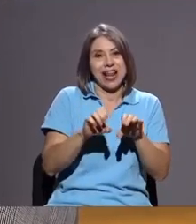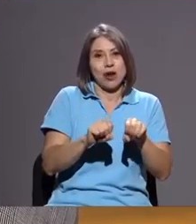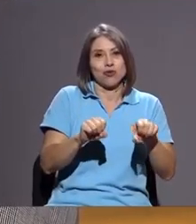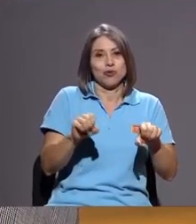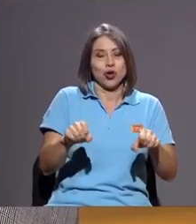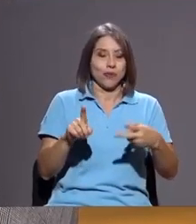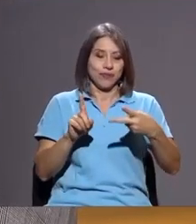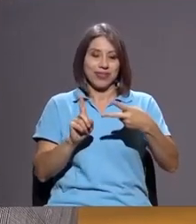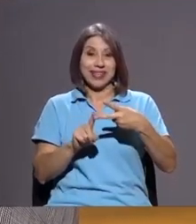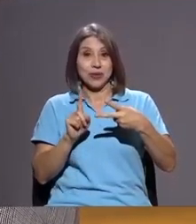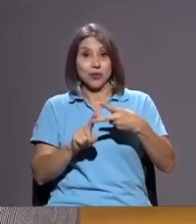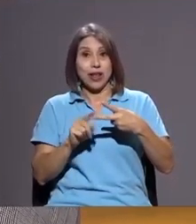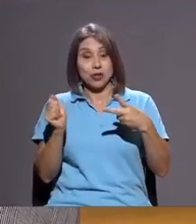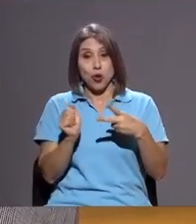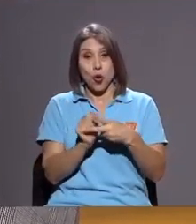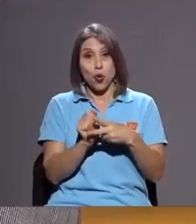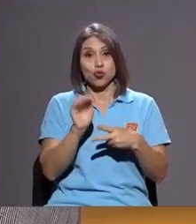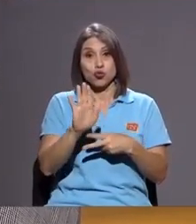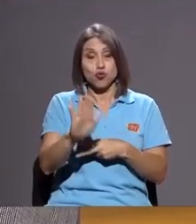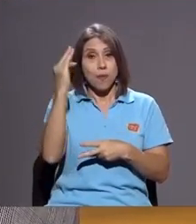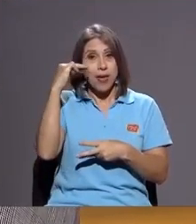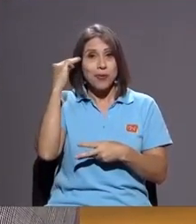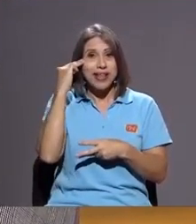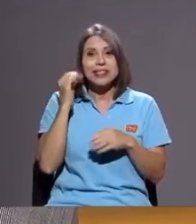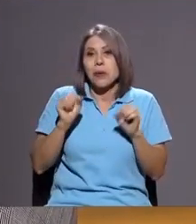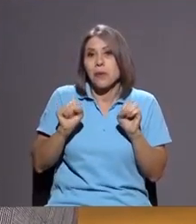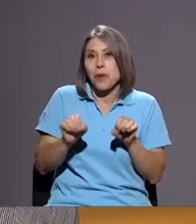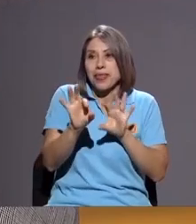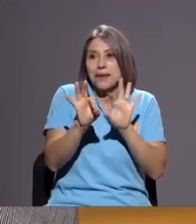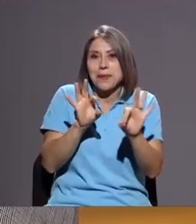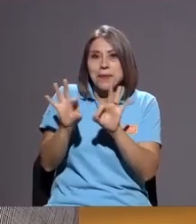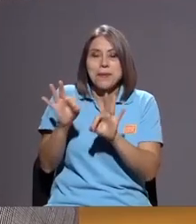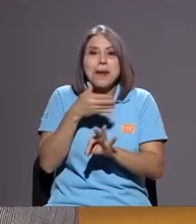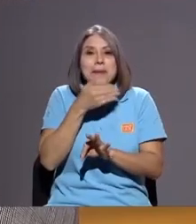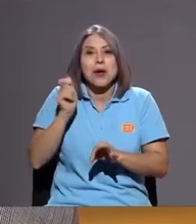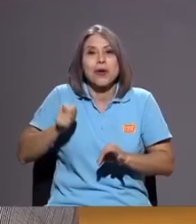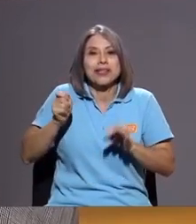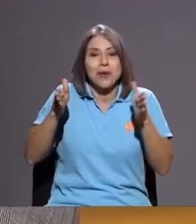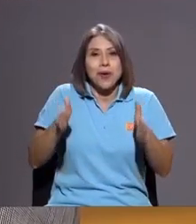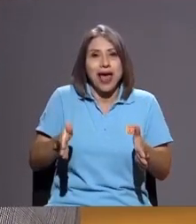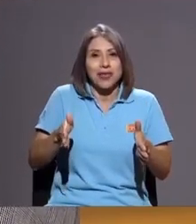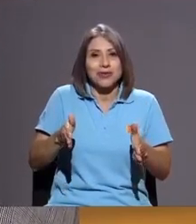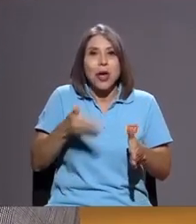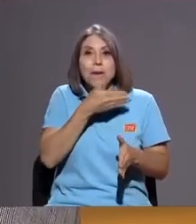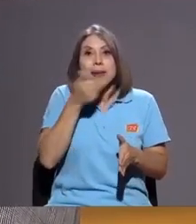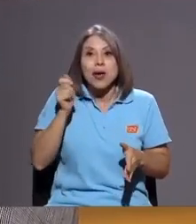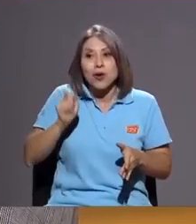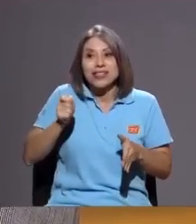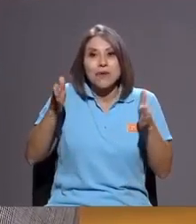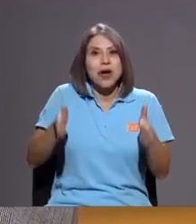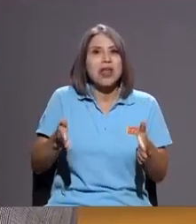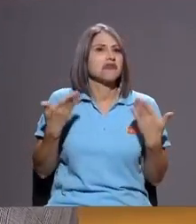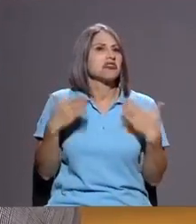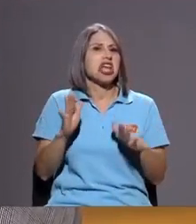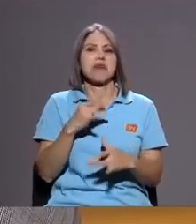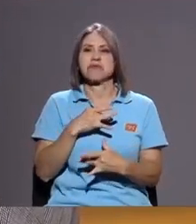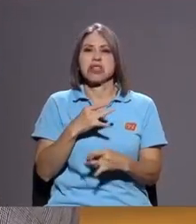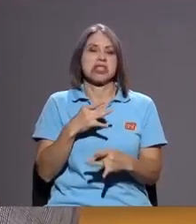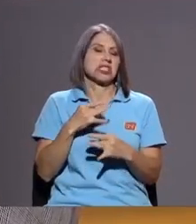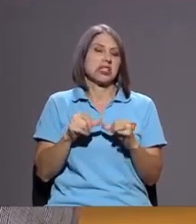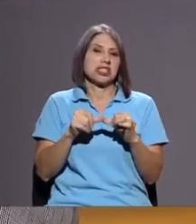que tiene, se dan la posibilidad de escoger los mejores abogados, porque ya los mejores abogados ya no tienen interés